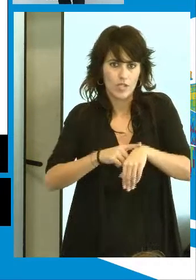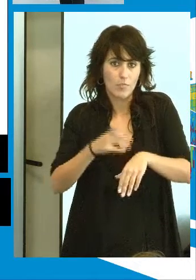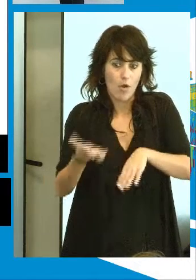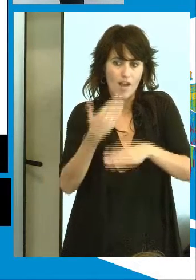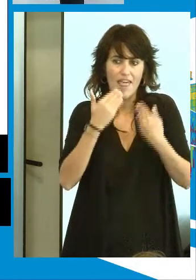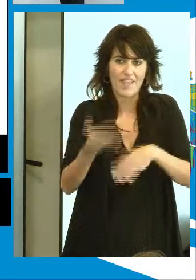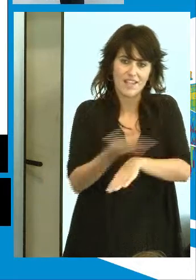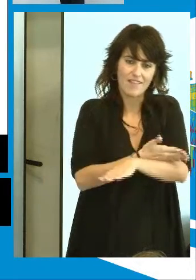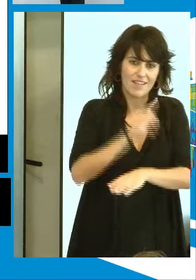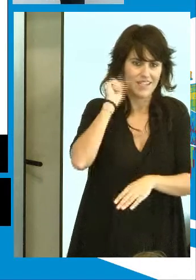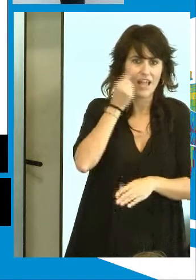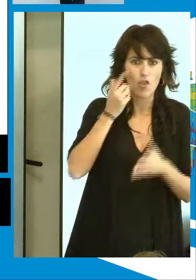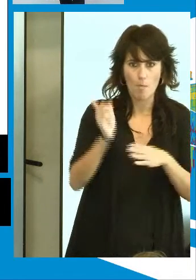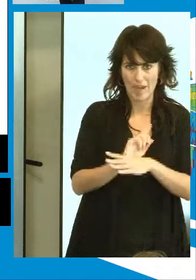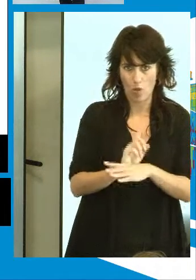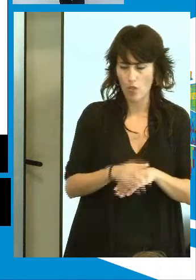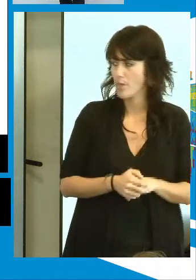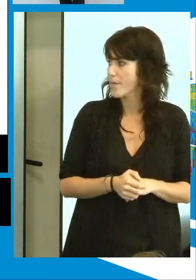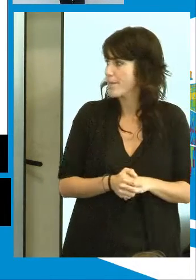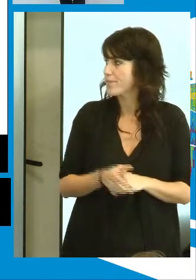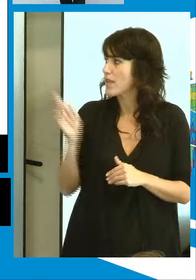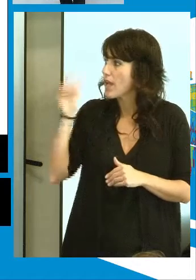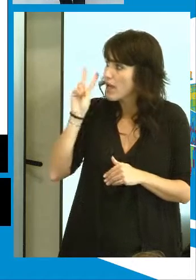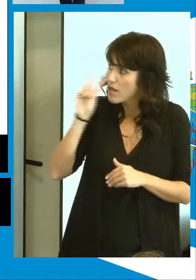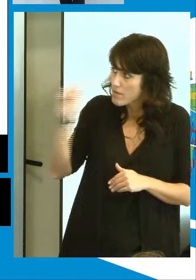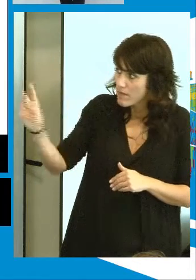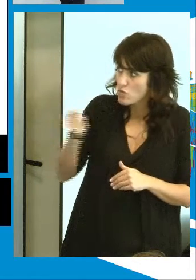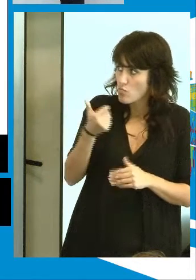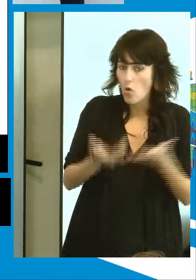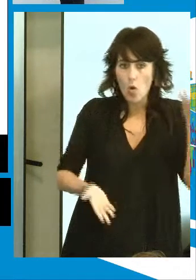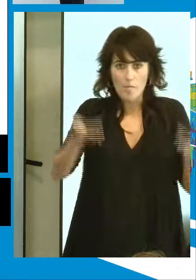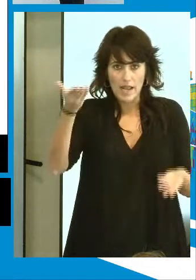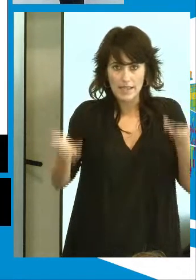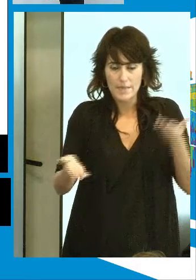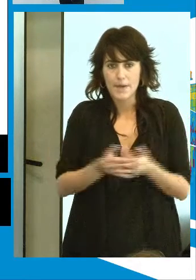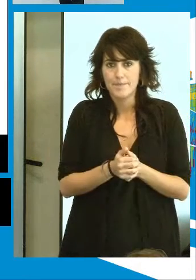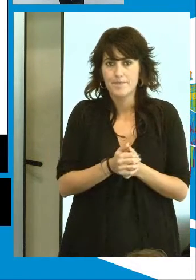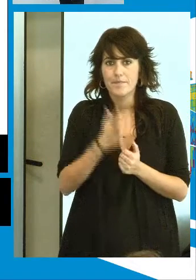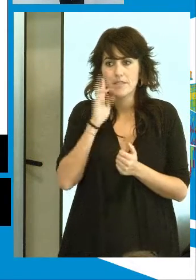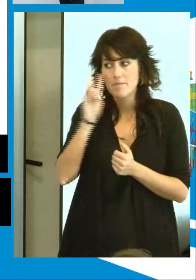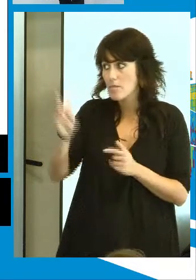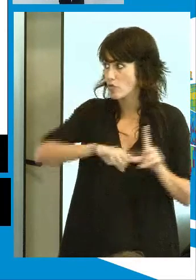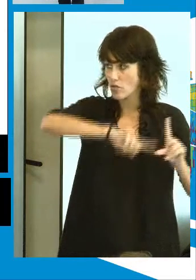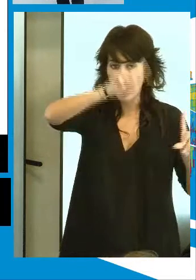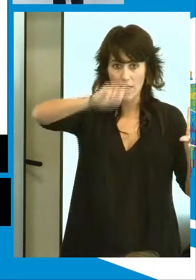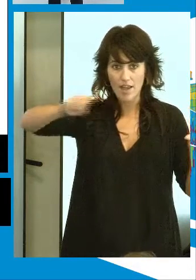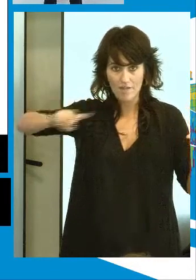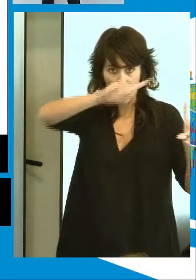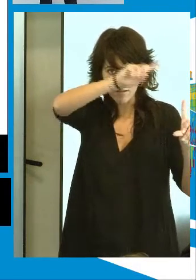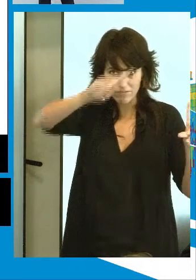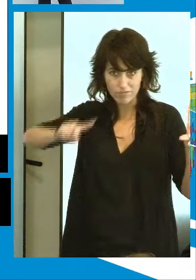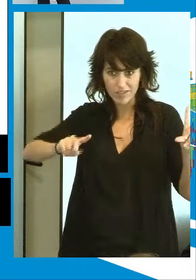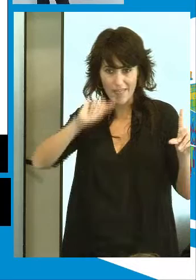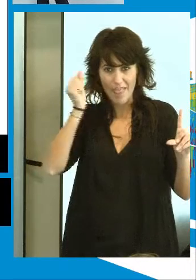precoz. Aquí, para que veáis un poco la comparativa, si vemos esta gráfica con el diagnóstico